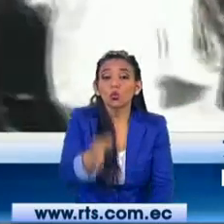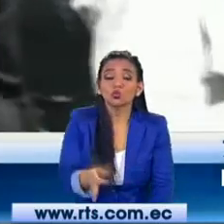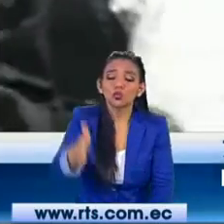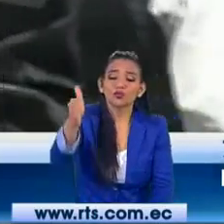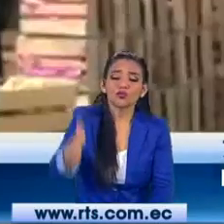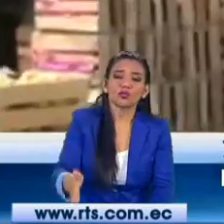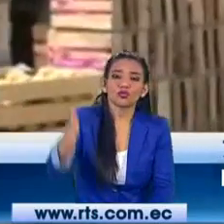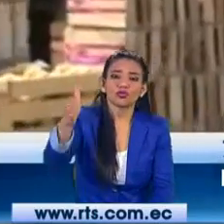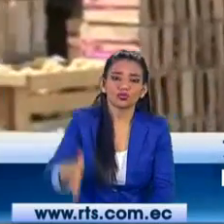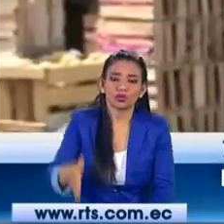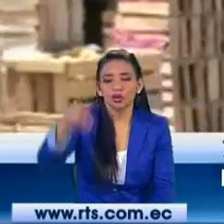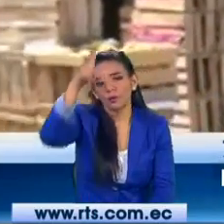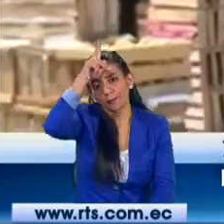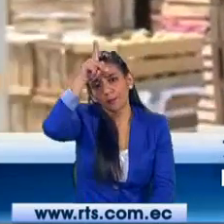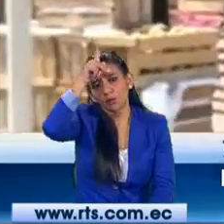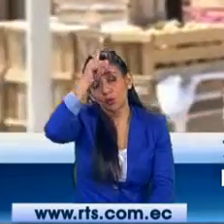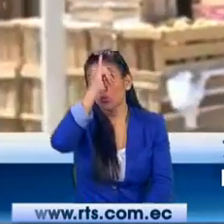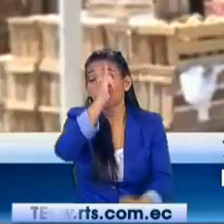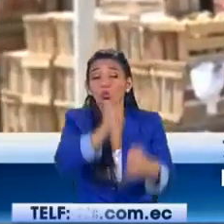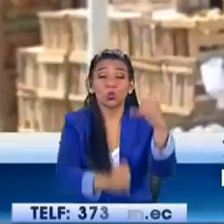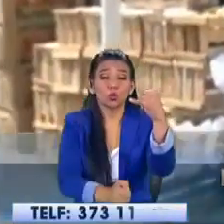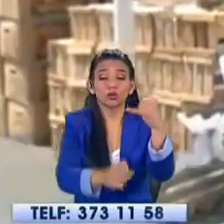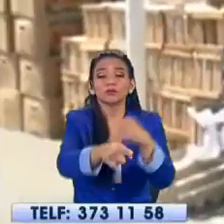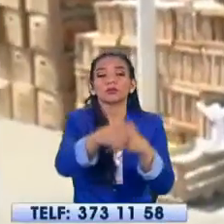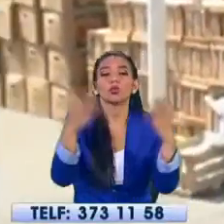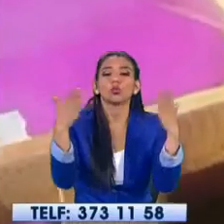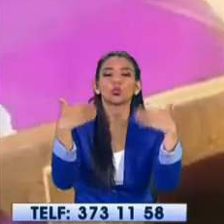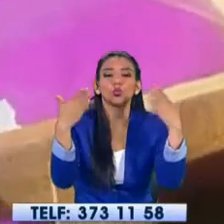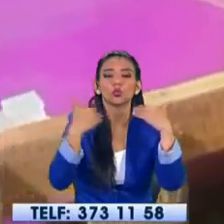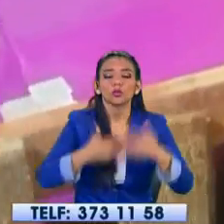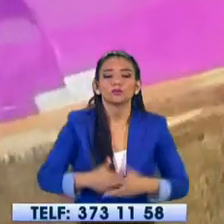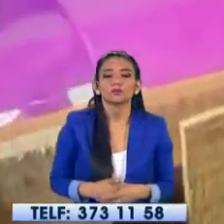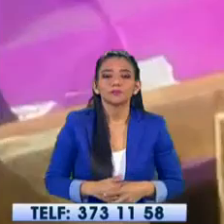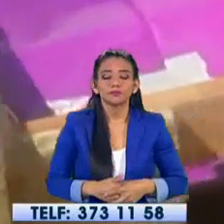sur y tenía como destino final la ciudad de Guayaquil.